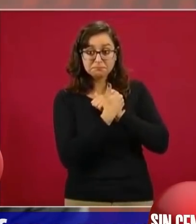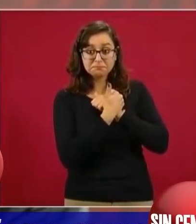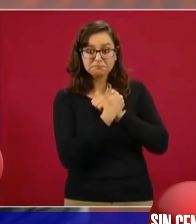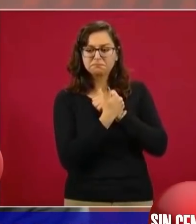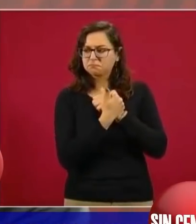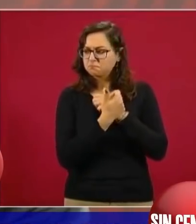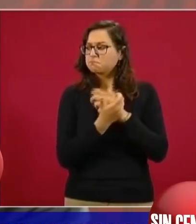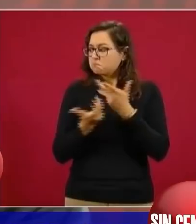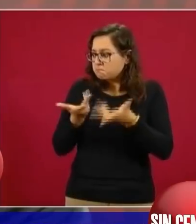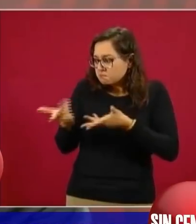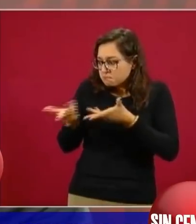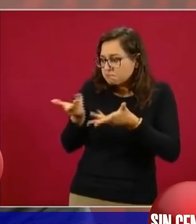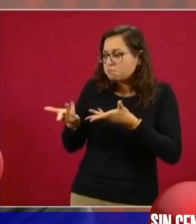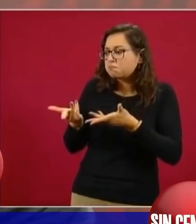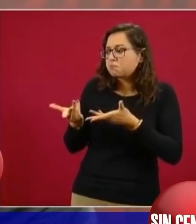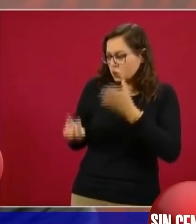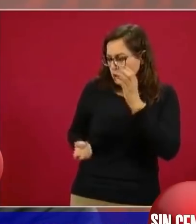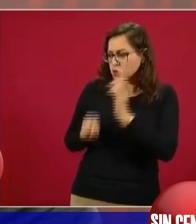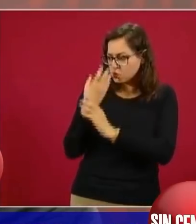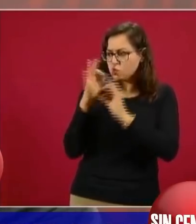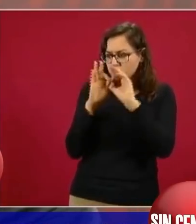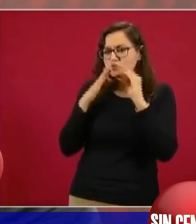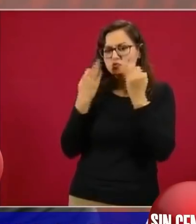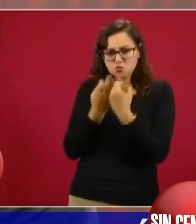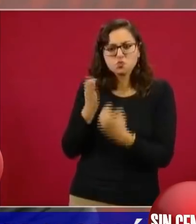que aceptan las nuevas